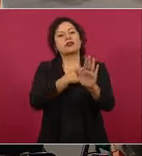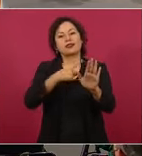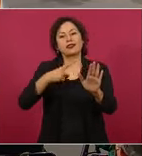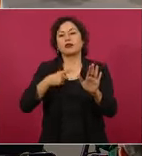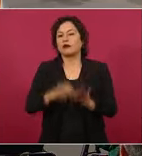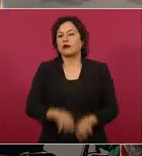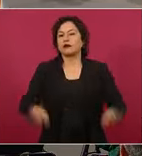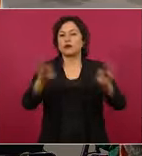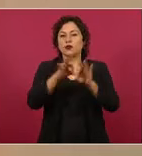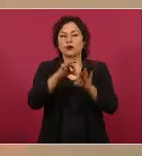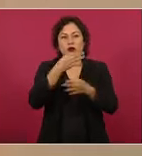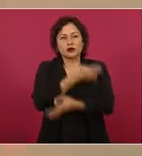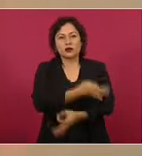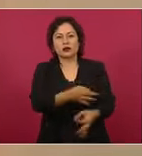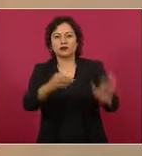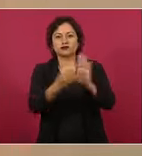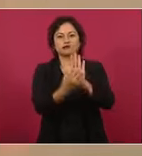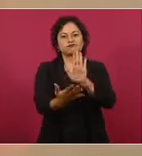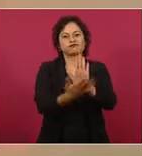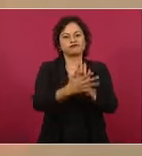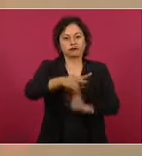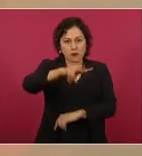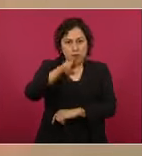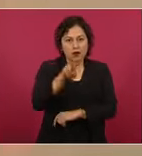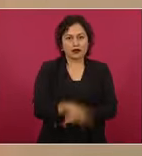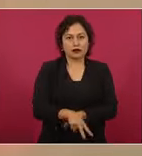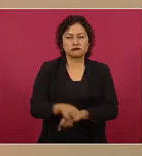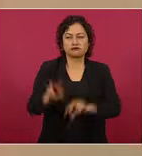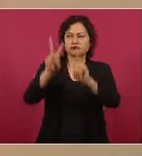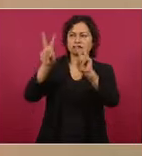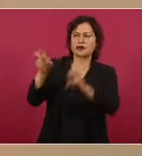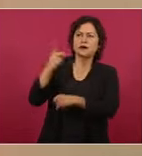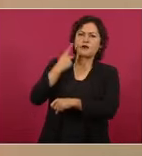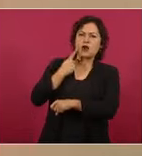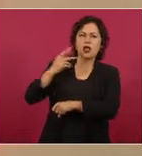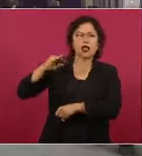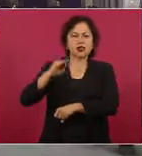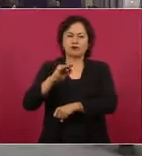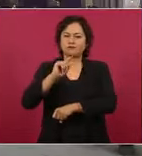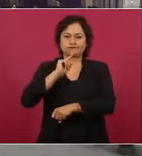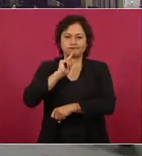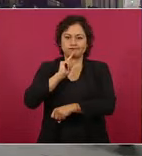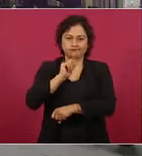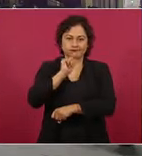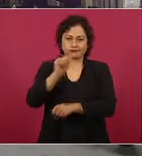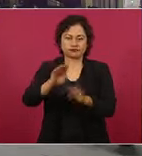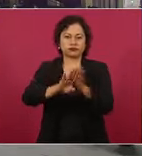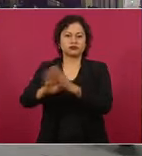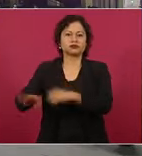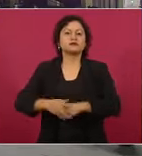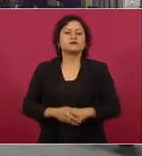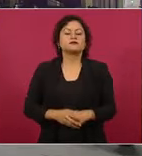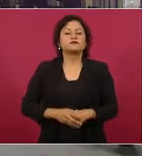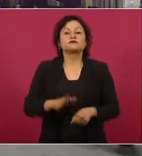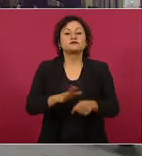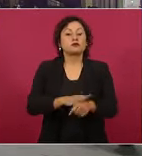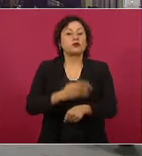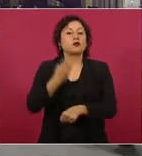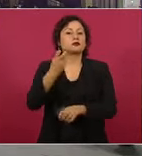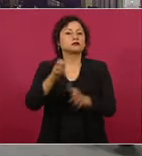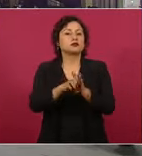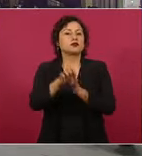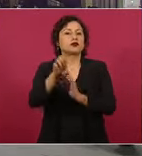magnificar hechos con afanes de carácter político o de otra naturaleza. Es el caso de la resolución que en su tiempo